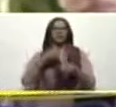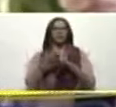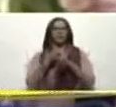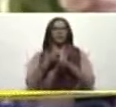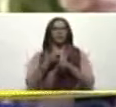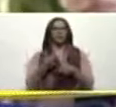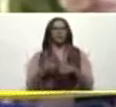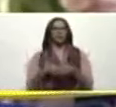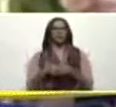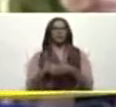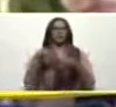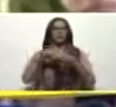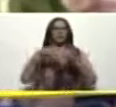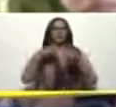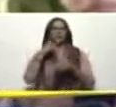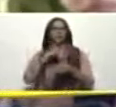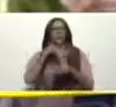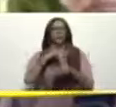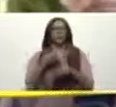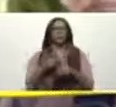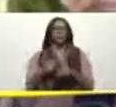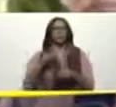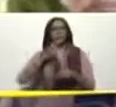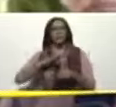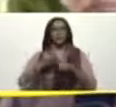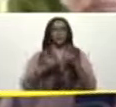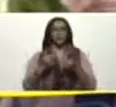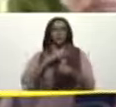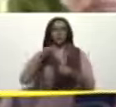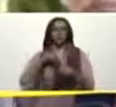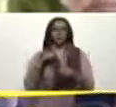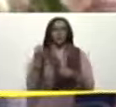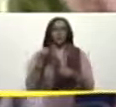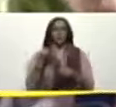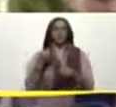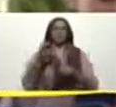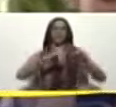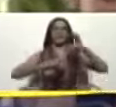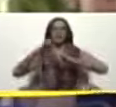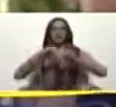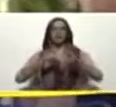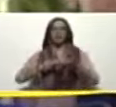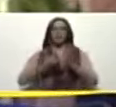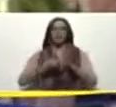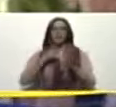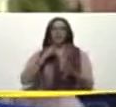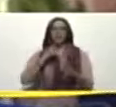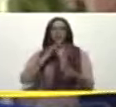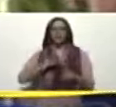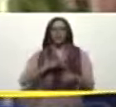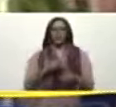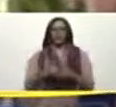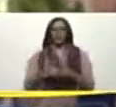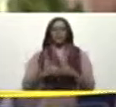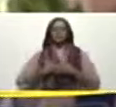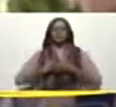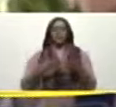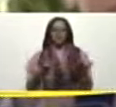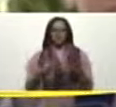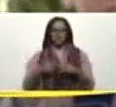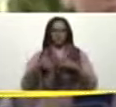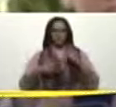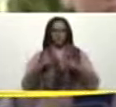del marco de esta política? ¿Qué estamos haciendo nosotros como científicas? ¿Cuál es el significado político que le estamos dando a esa